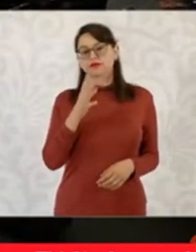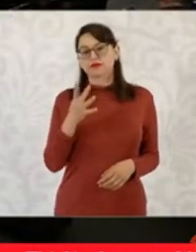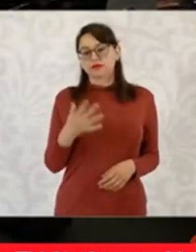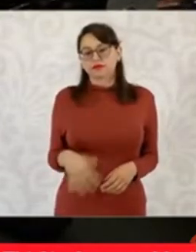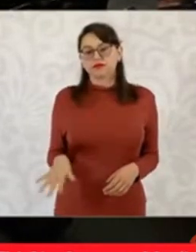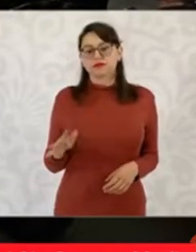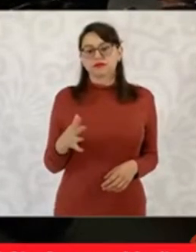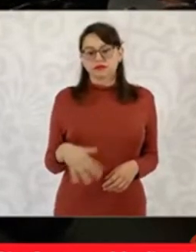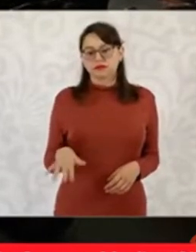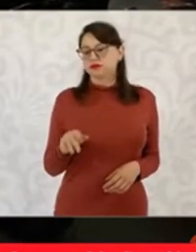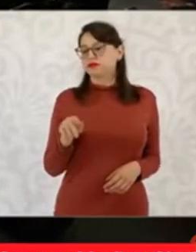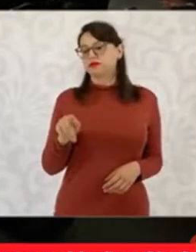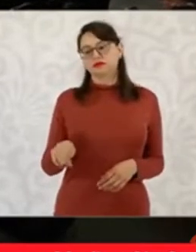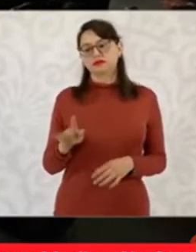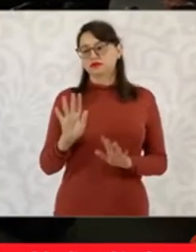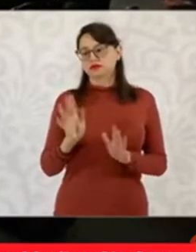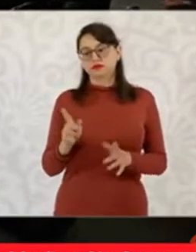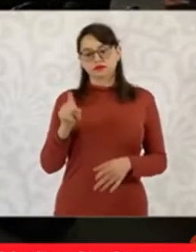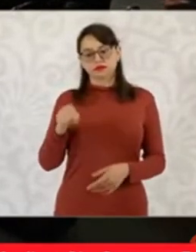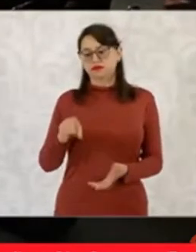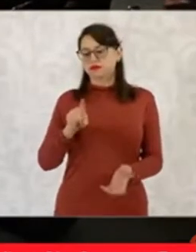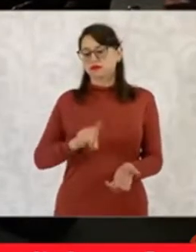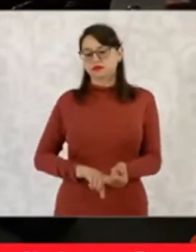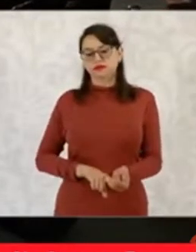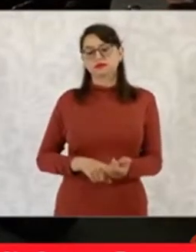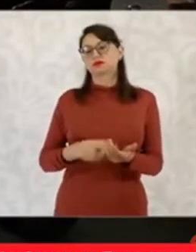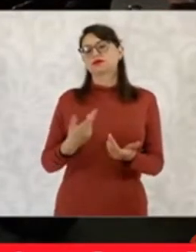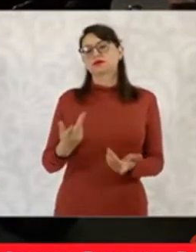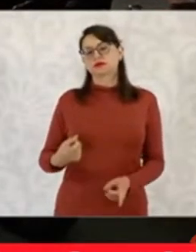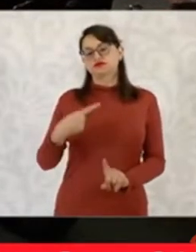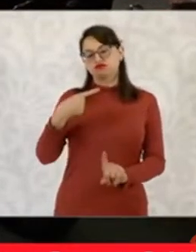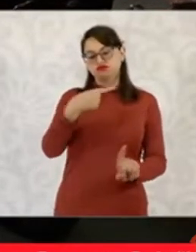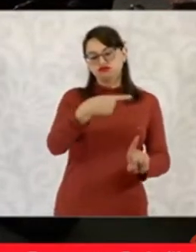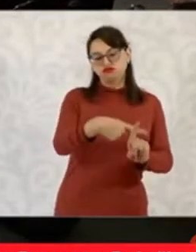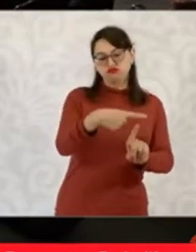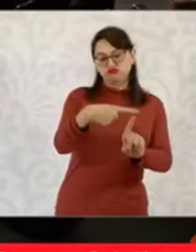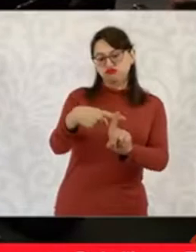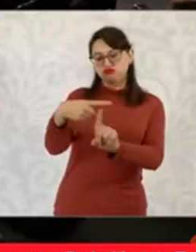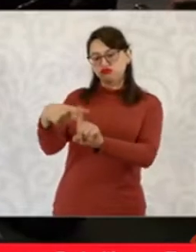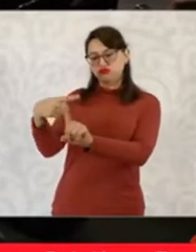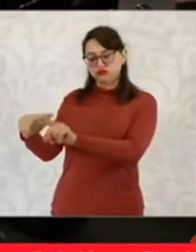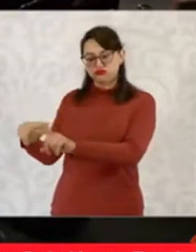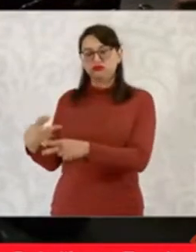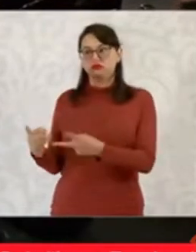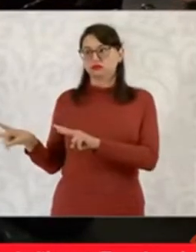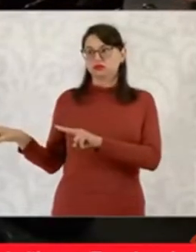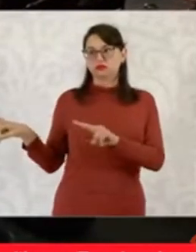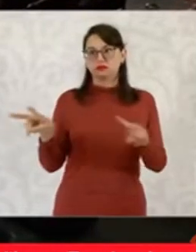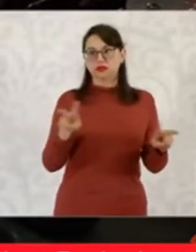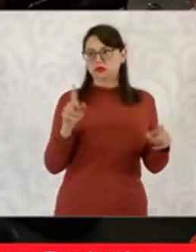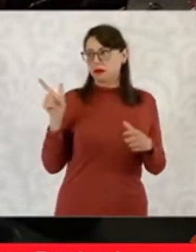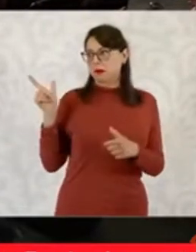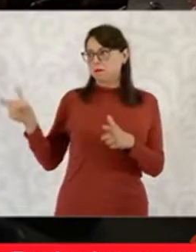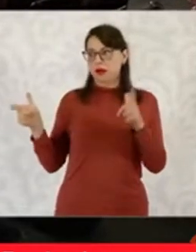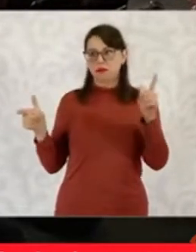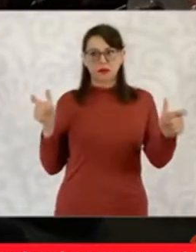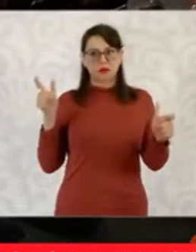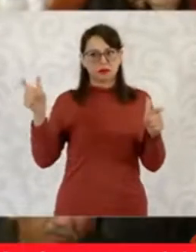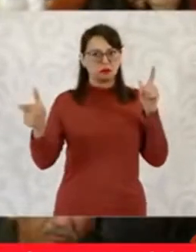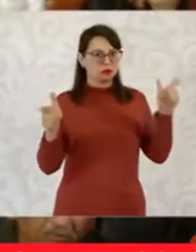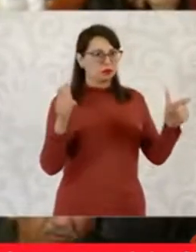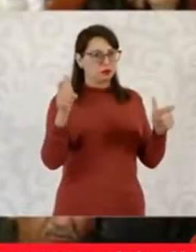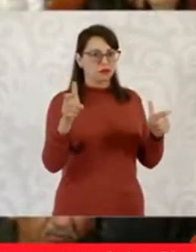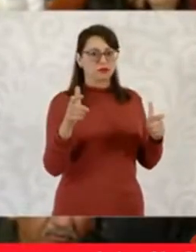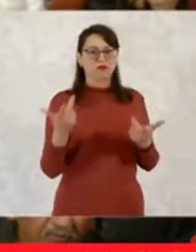un pequeño altar de su ser querido, de sus seres queridos. Había marcas de bala, bueno, o aparentemente marcas de bala,